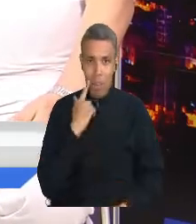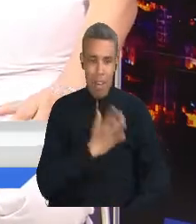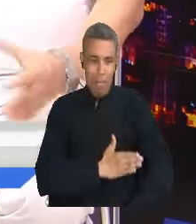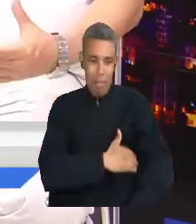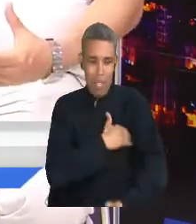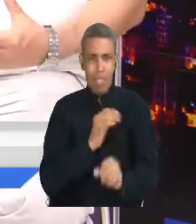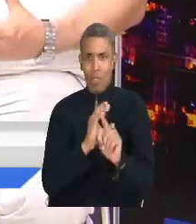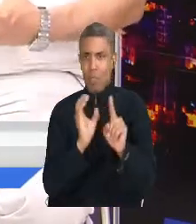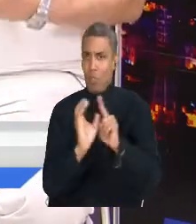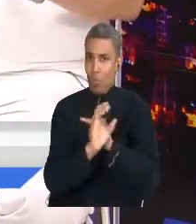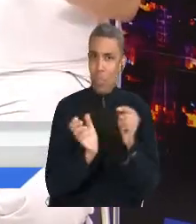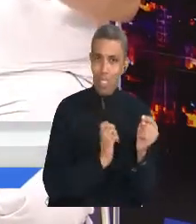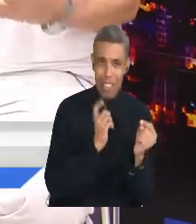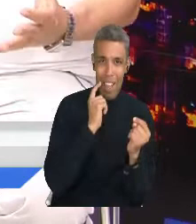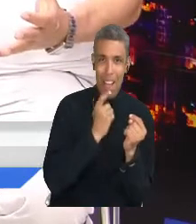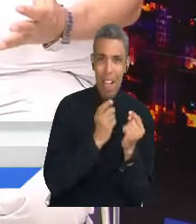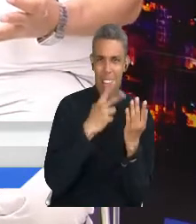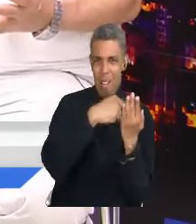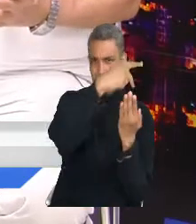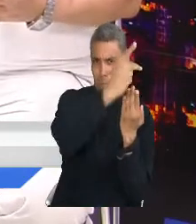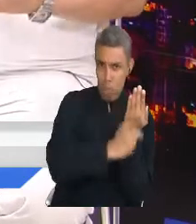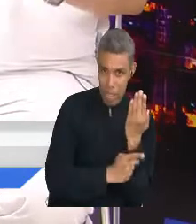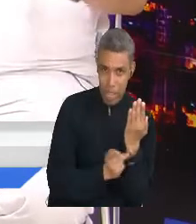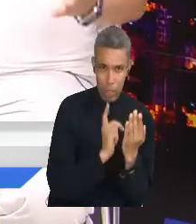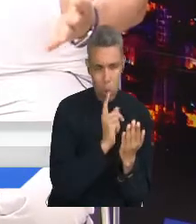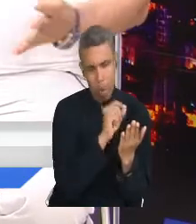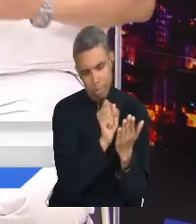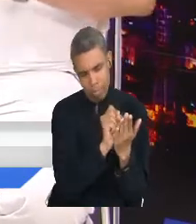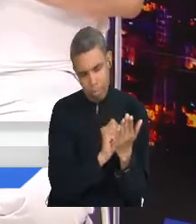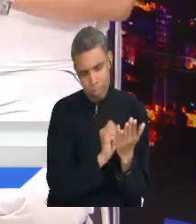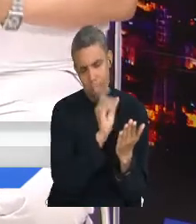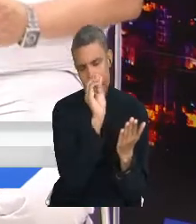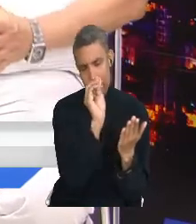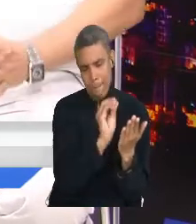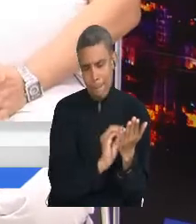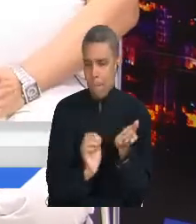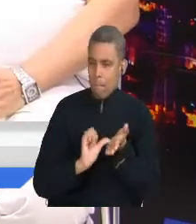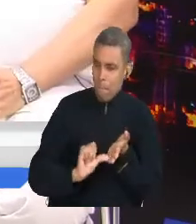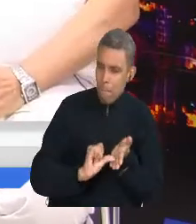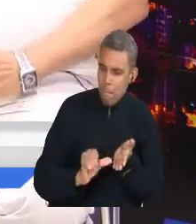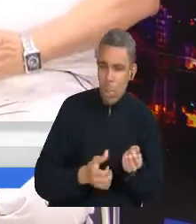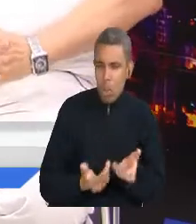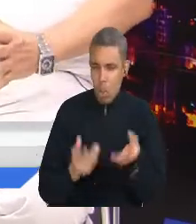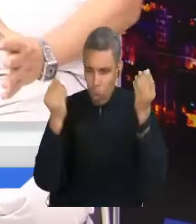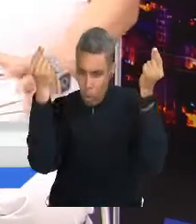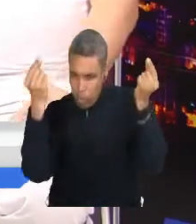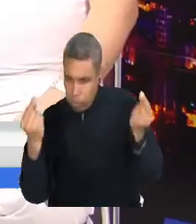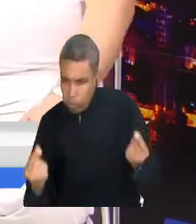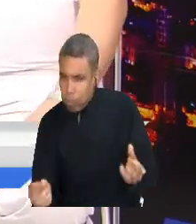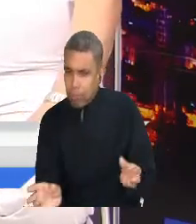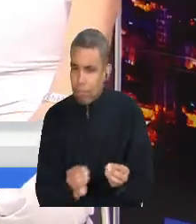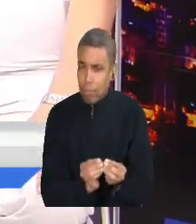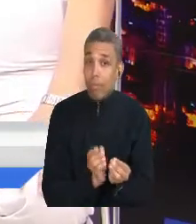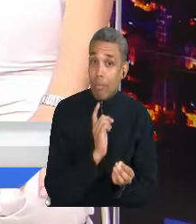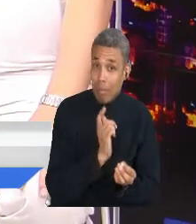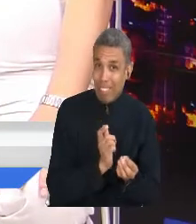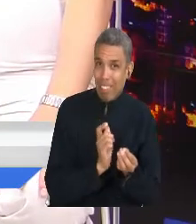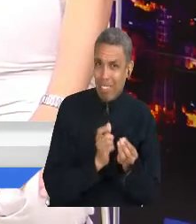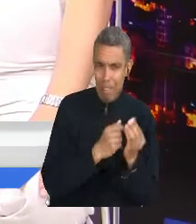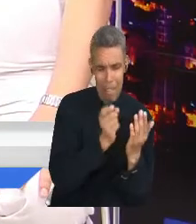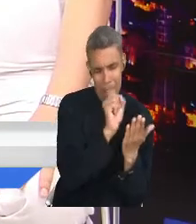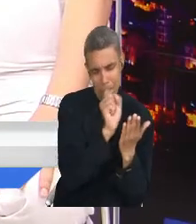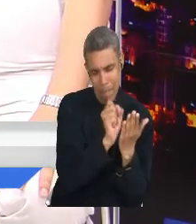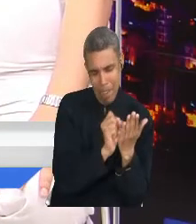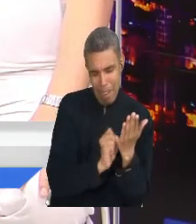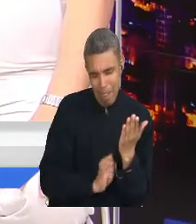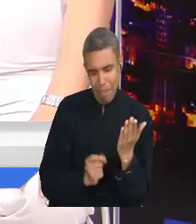que también los recursos del municipio, del departamento, se combinen con la nación, para que